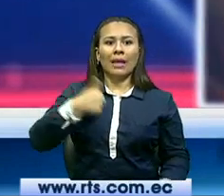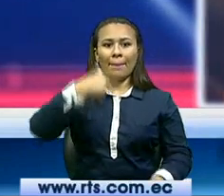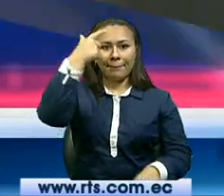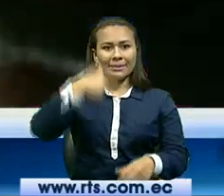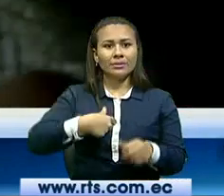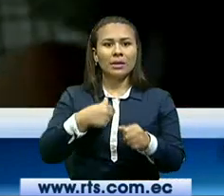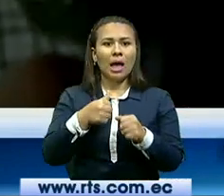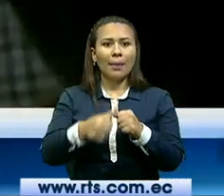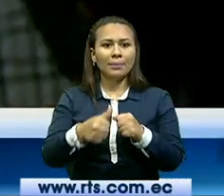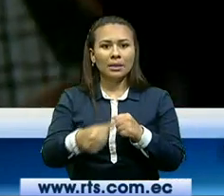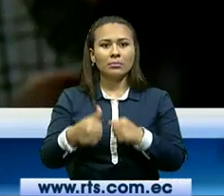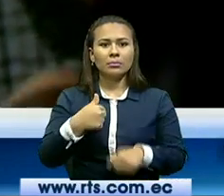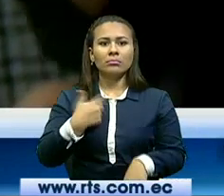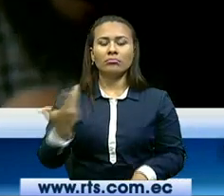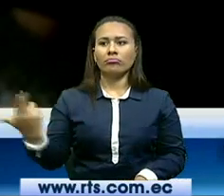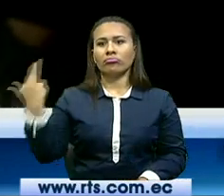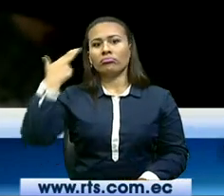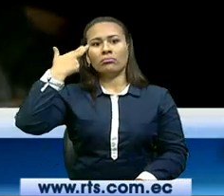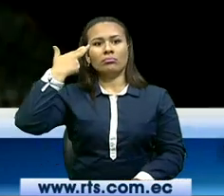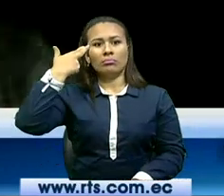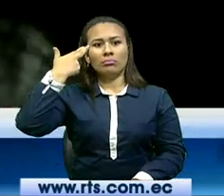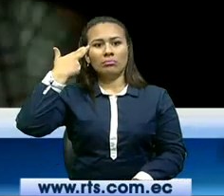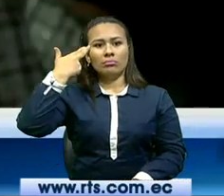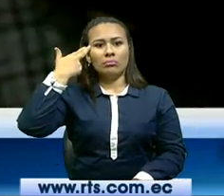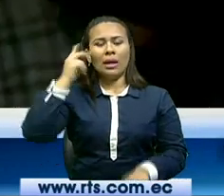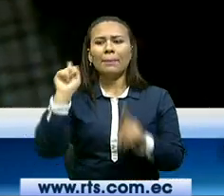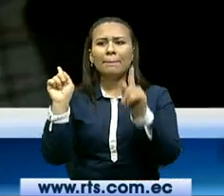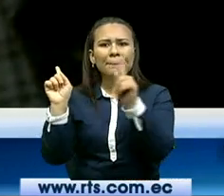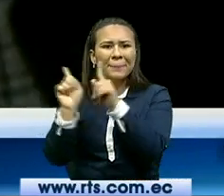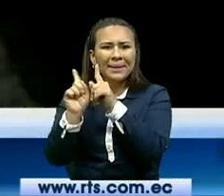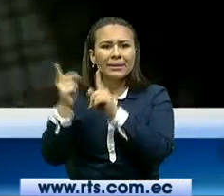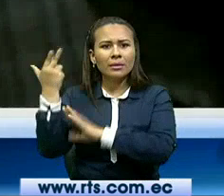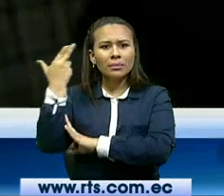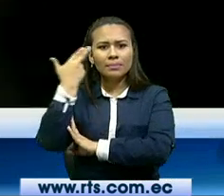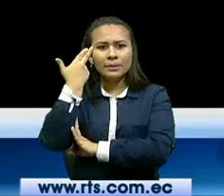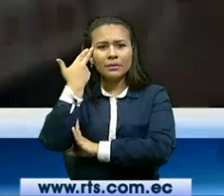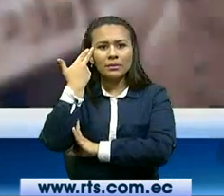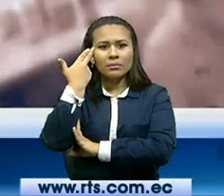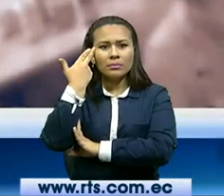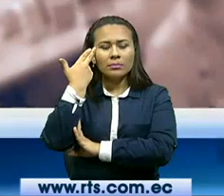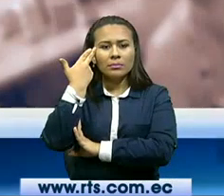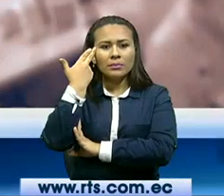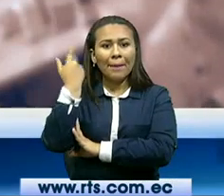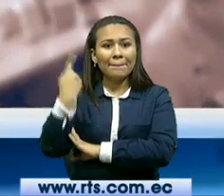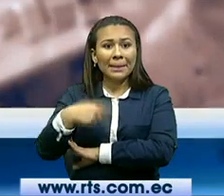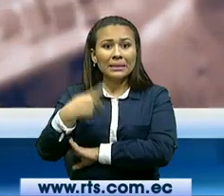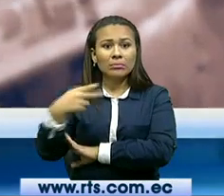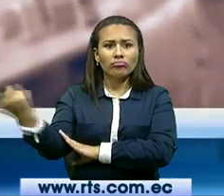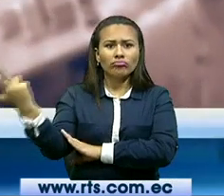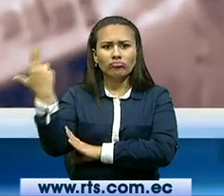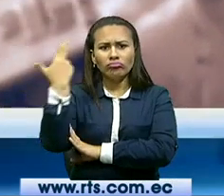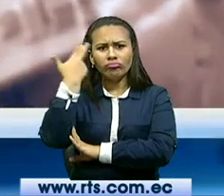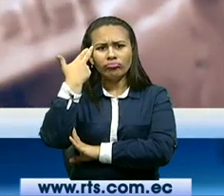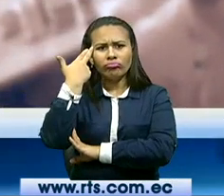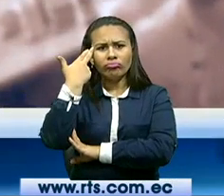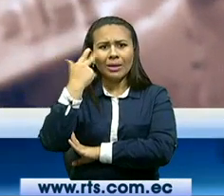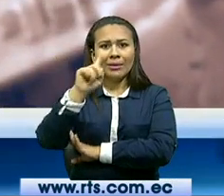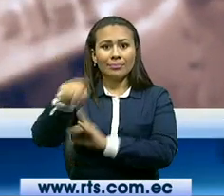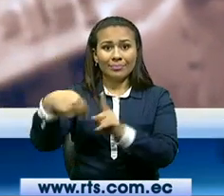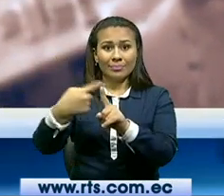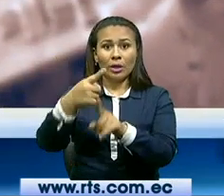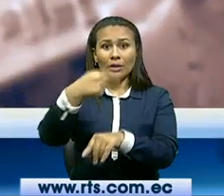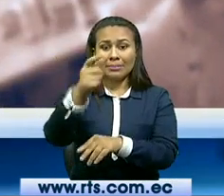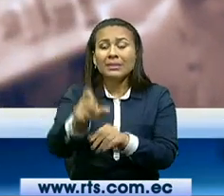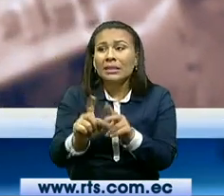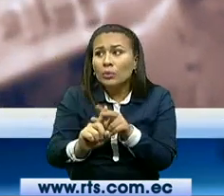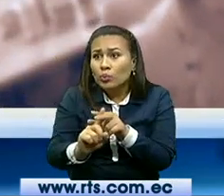con una arma, un pequeño revólver plateado. Cuando están en plena acción, uno de los comensales decide